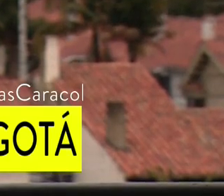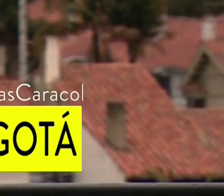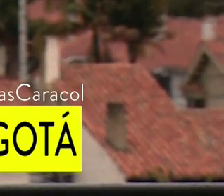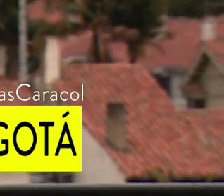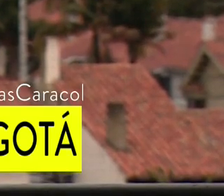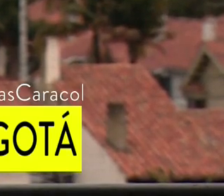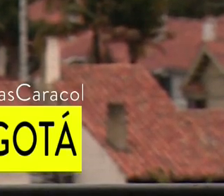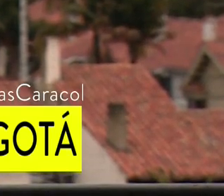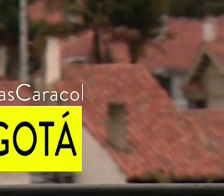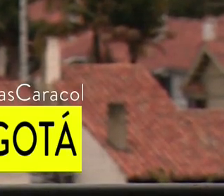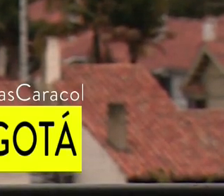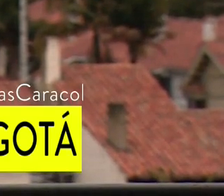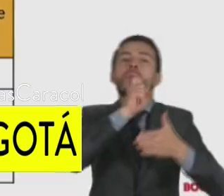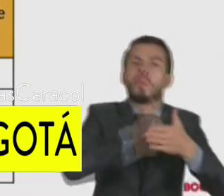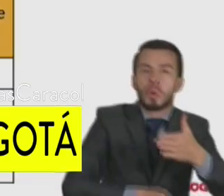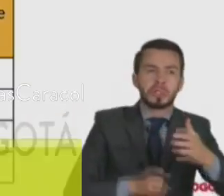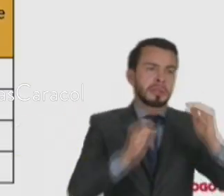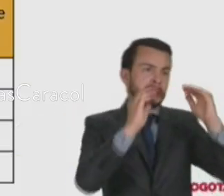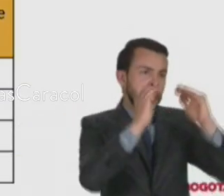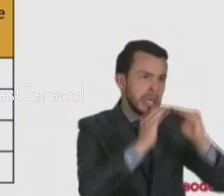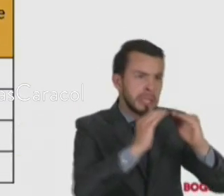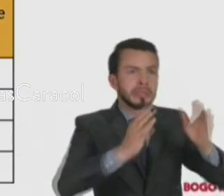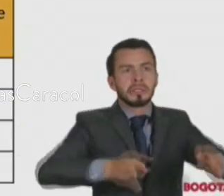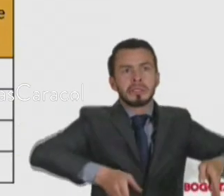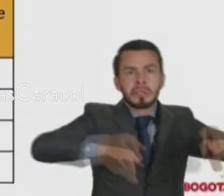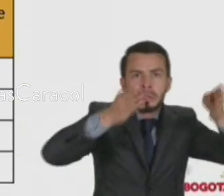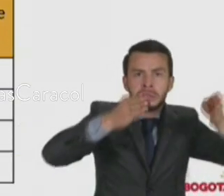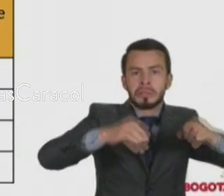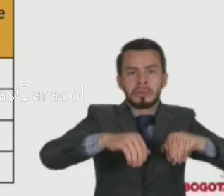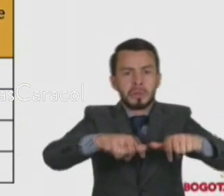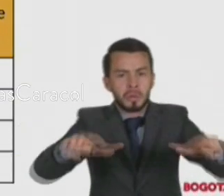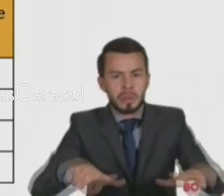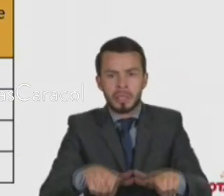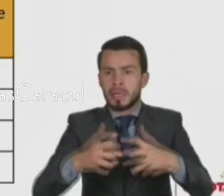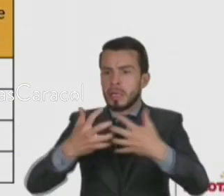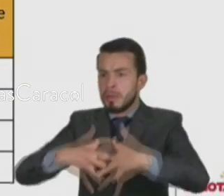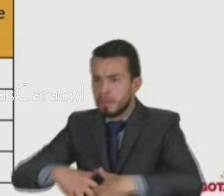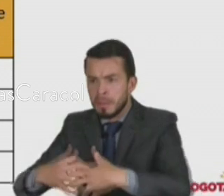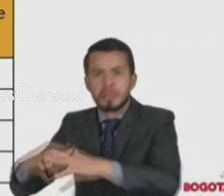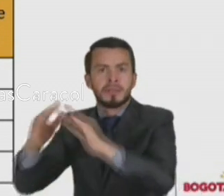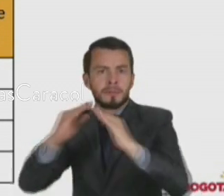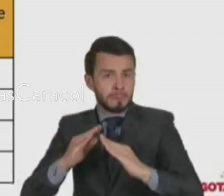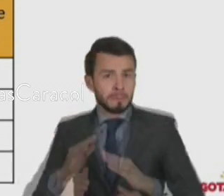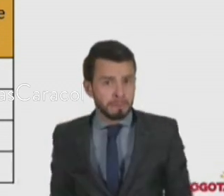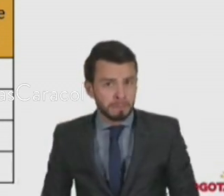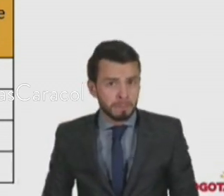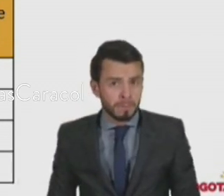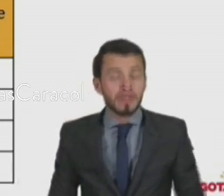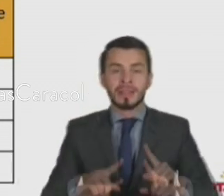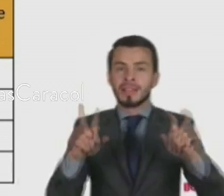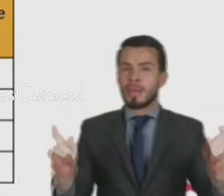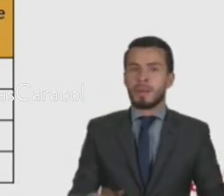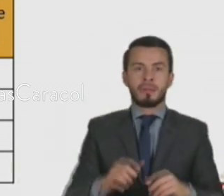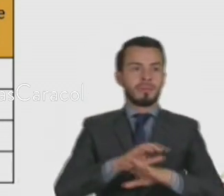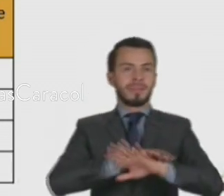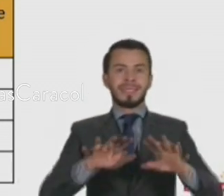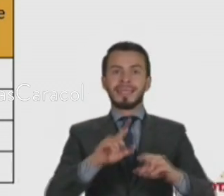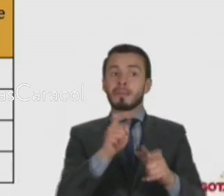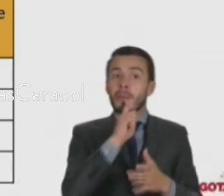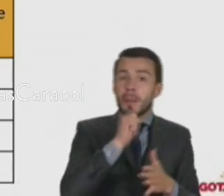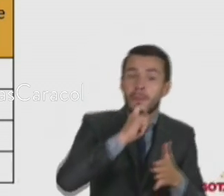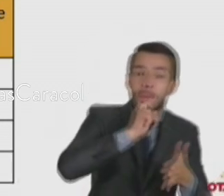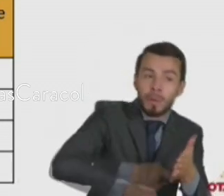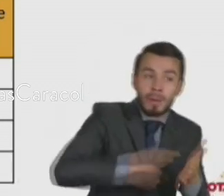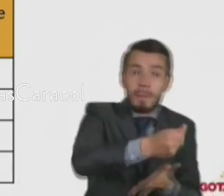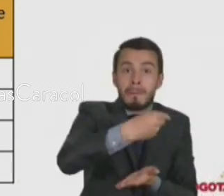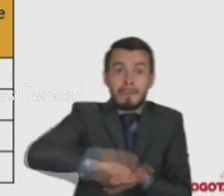pandemia. Esto dijo la alcaldesa. Congelamiento para todos los predios residenciales y no residenciales de nuestra ciudad. Estará congelado el predial